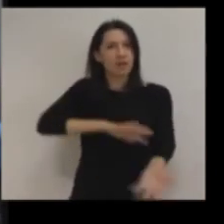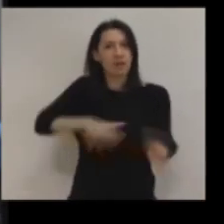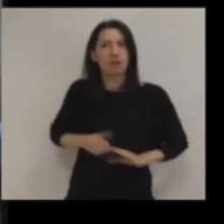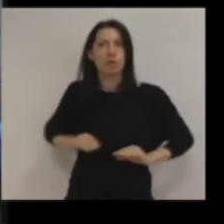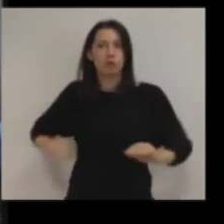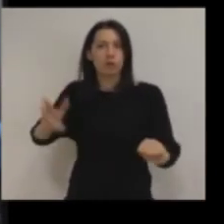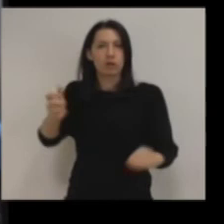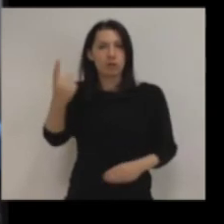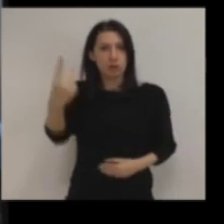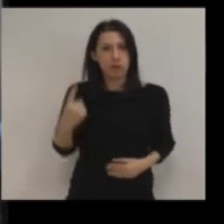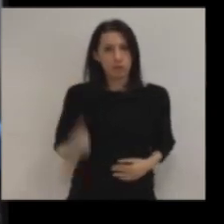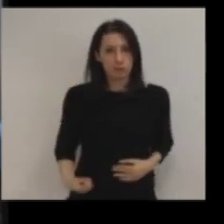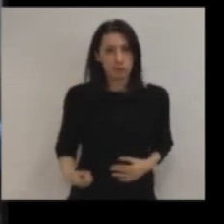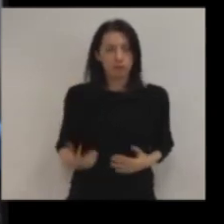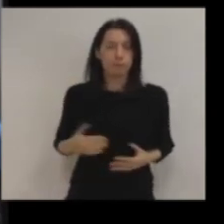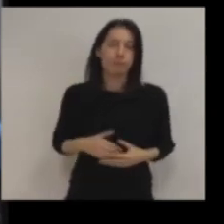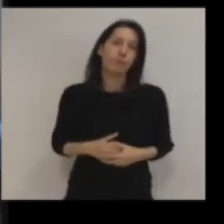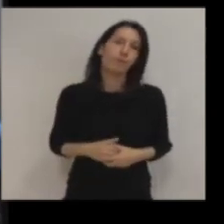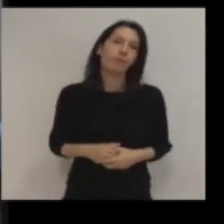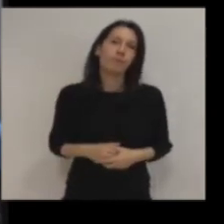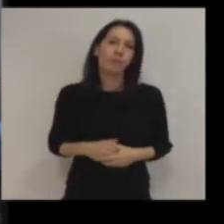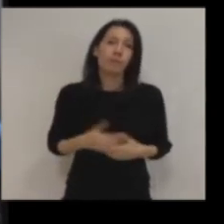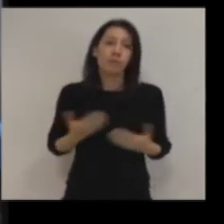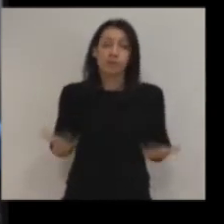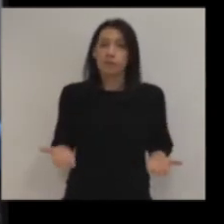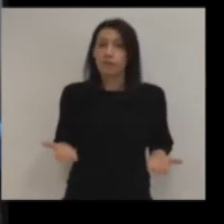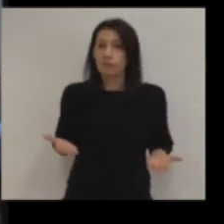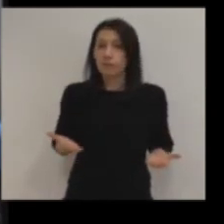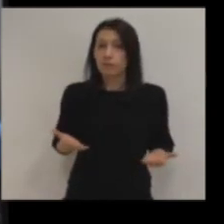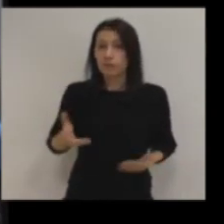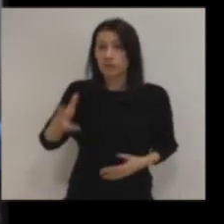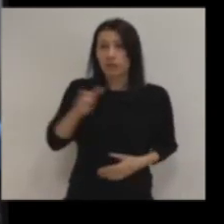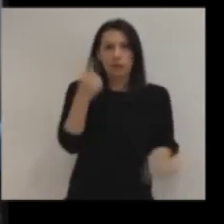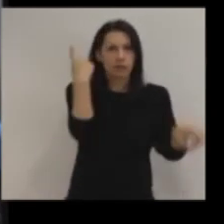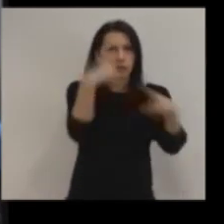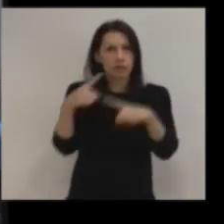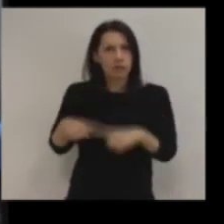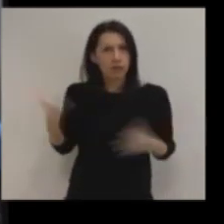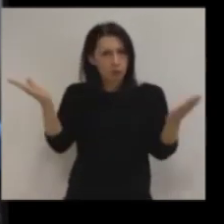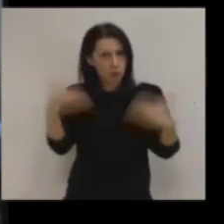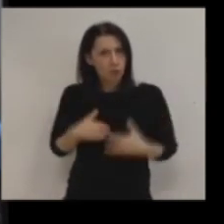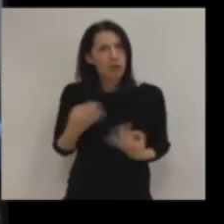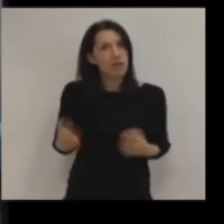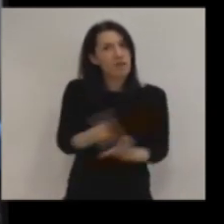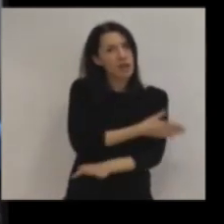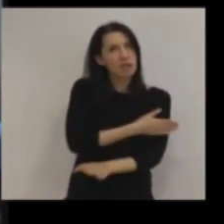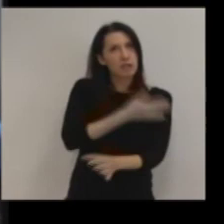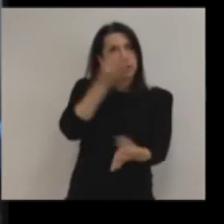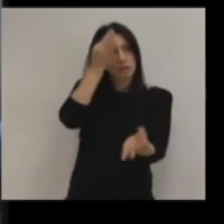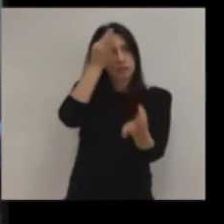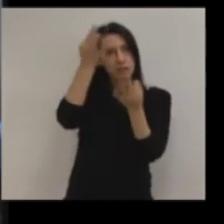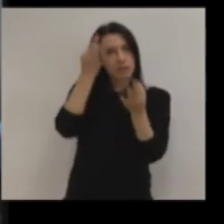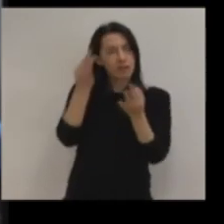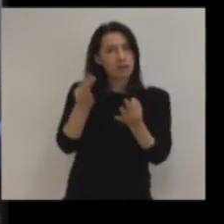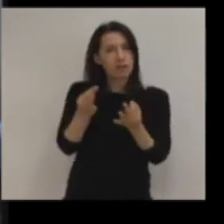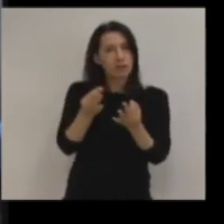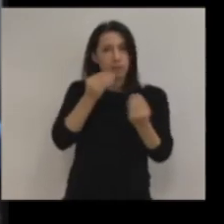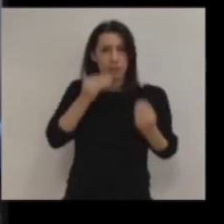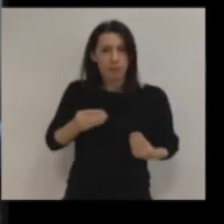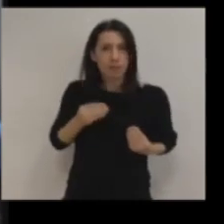¿no? Y es partiendo de la base de que no hay derechos distintos, sí que hay que matizar los